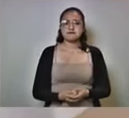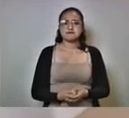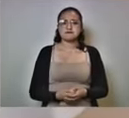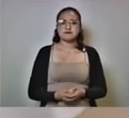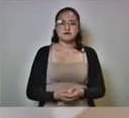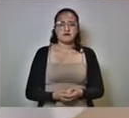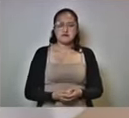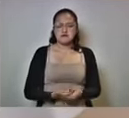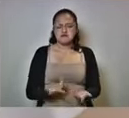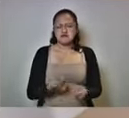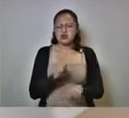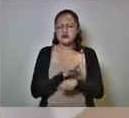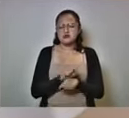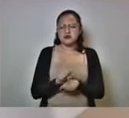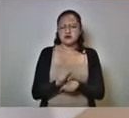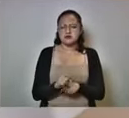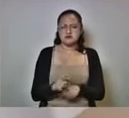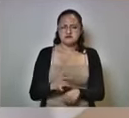Así de simple.